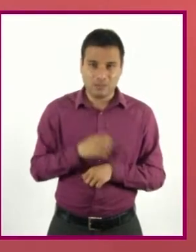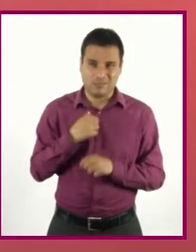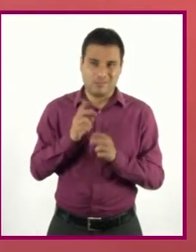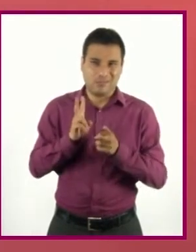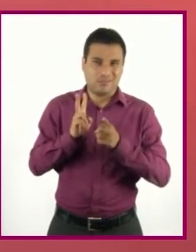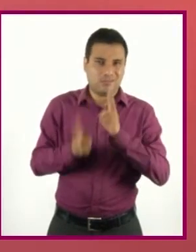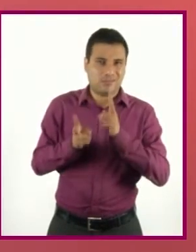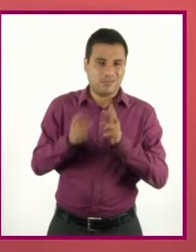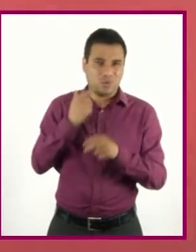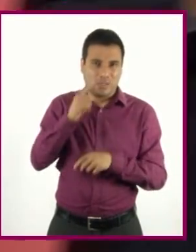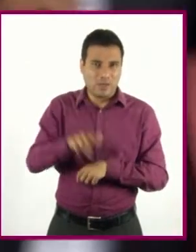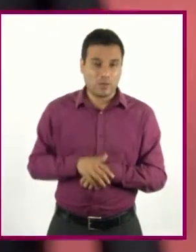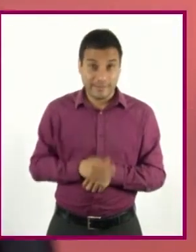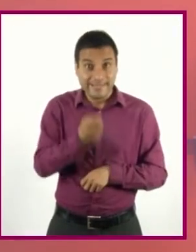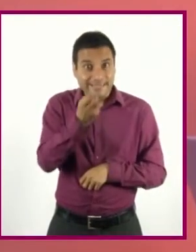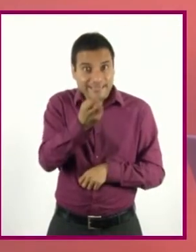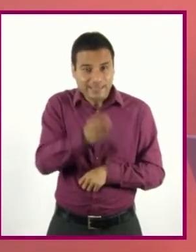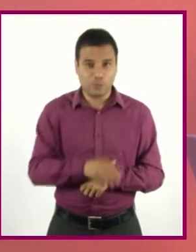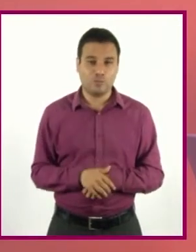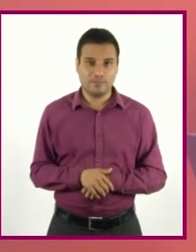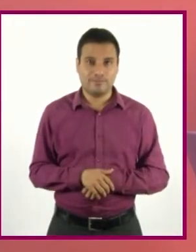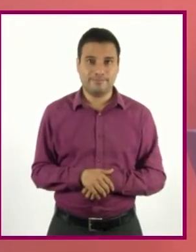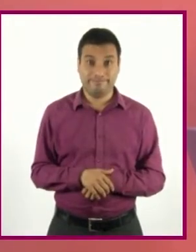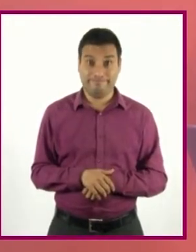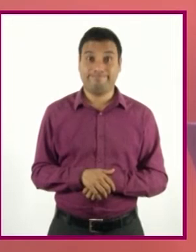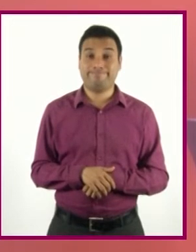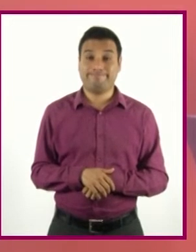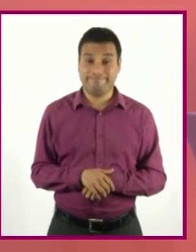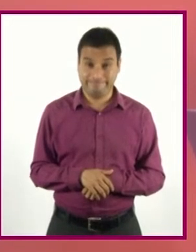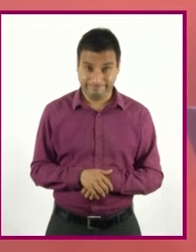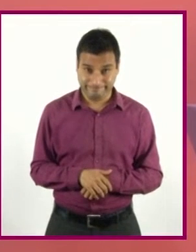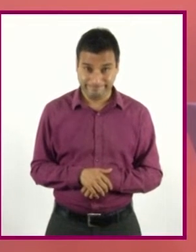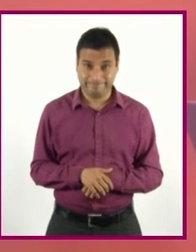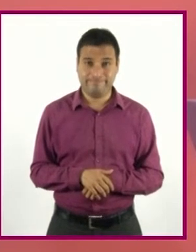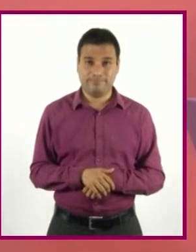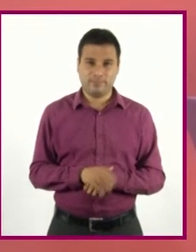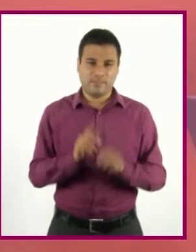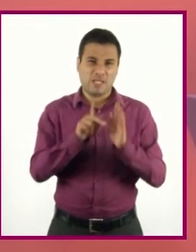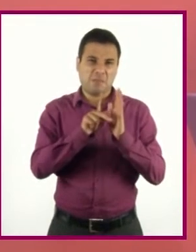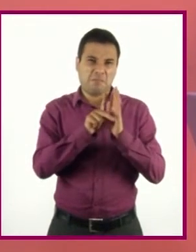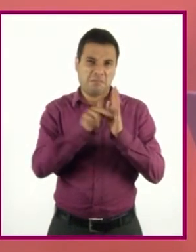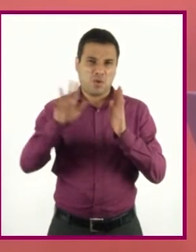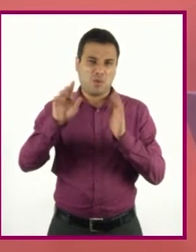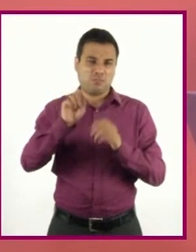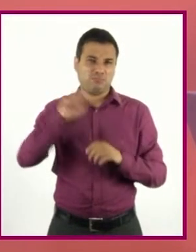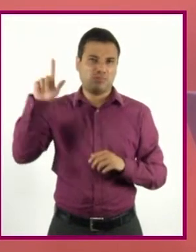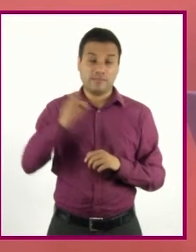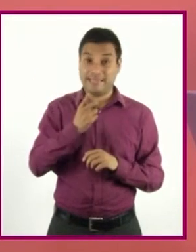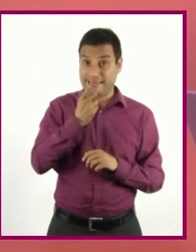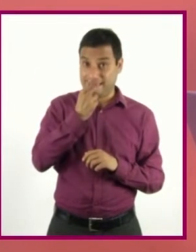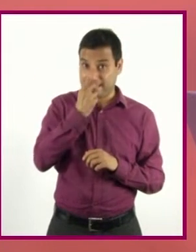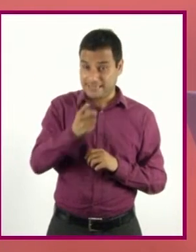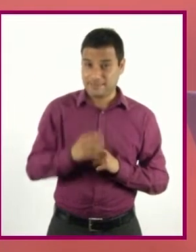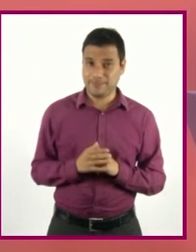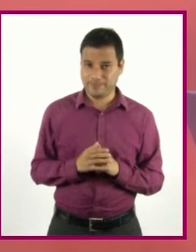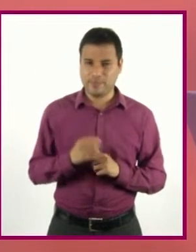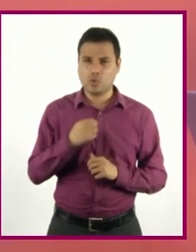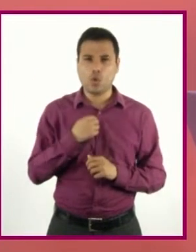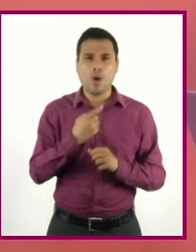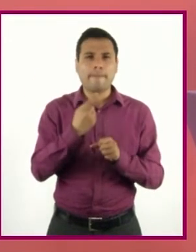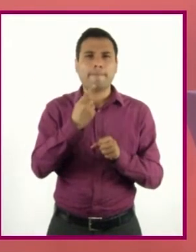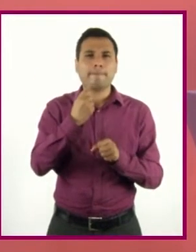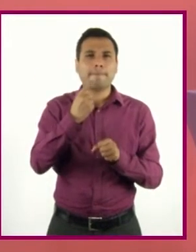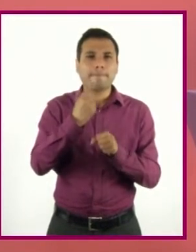posible. Exactamente. Los grandes periodistas sostienen que lo primero que debe